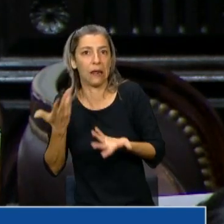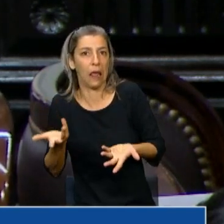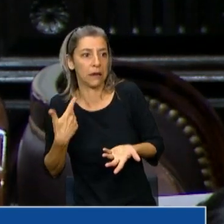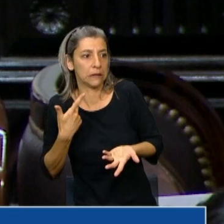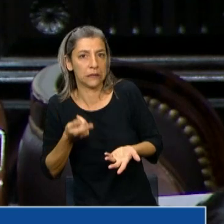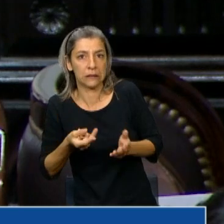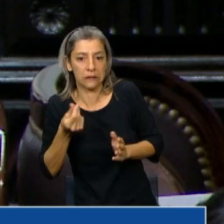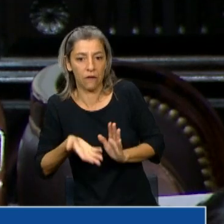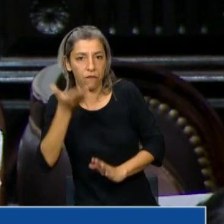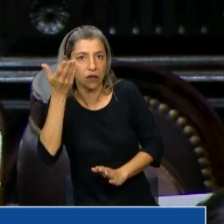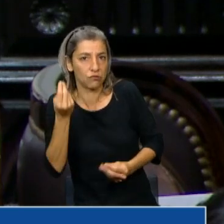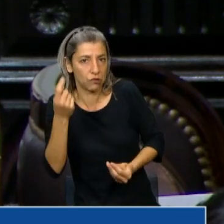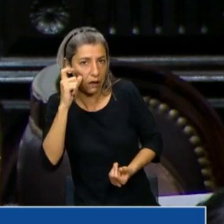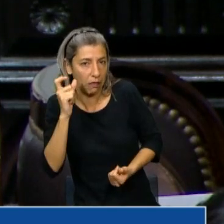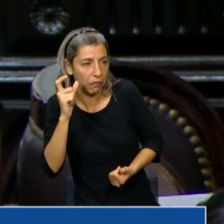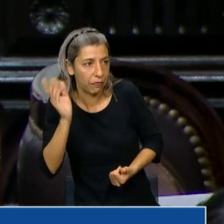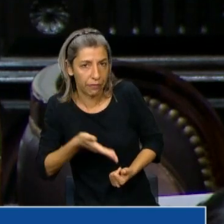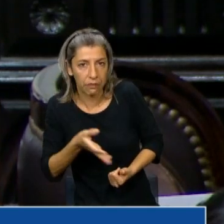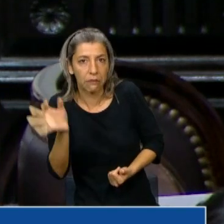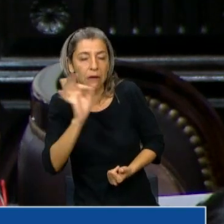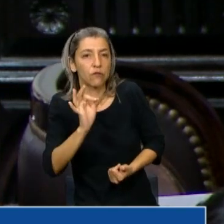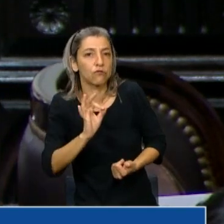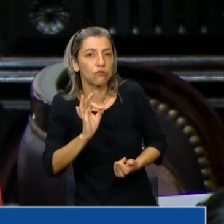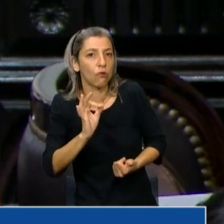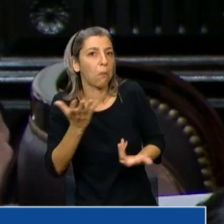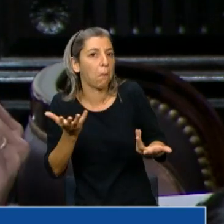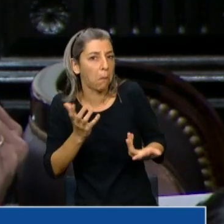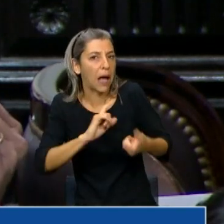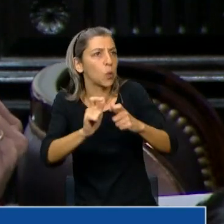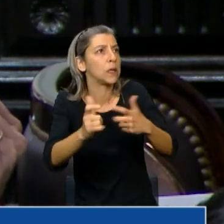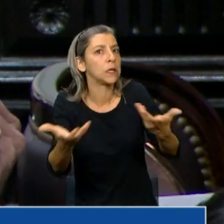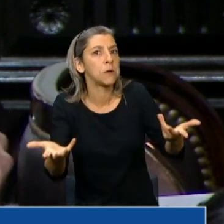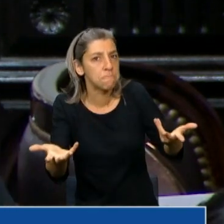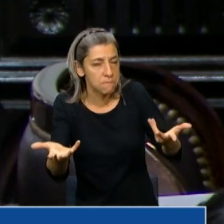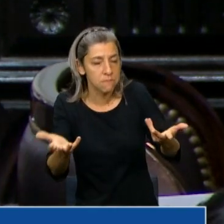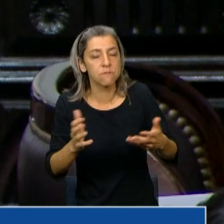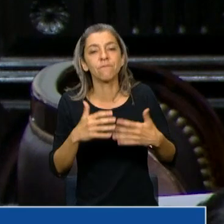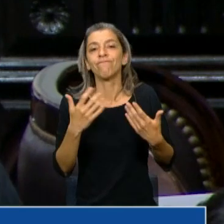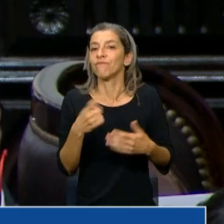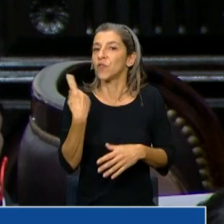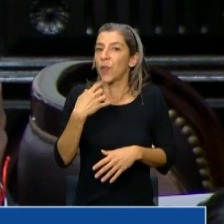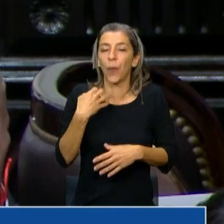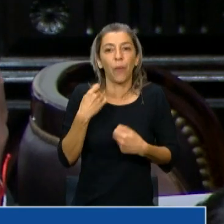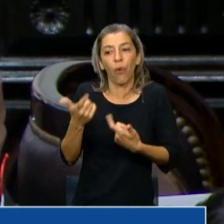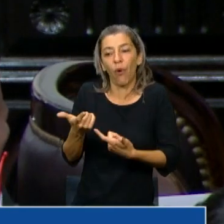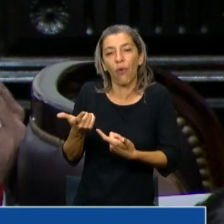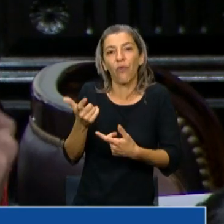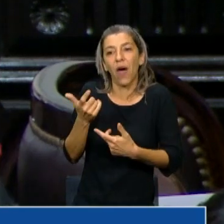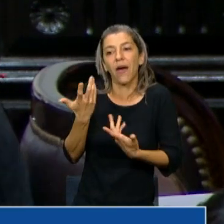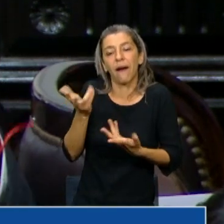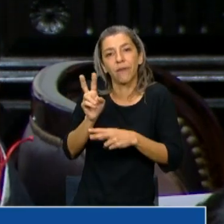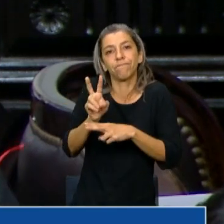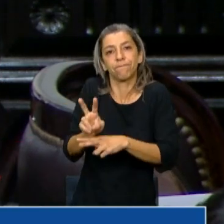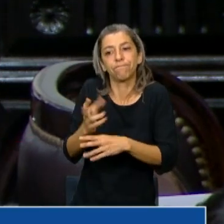más 10 puntos a la actualización. Y nosotros tenemos que regular un techo, un promedio, que